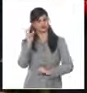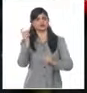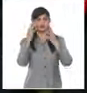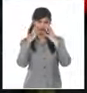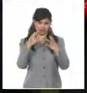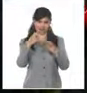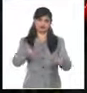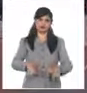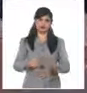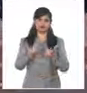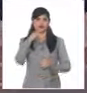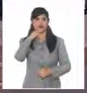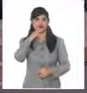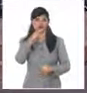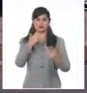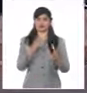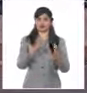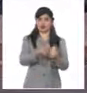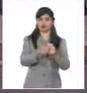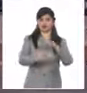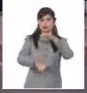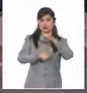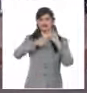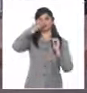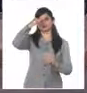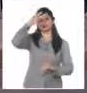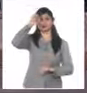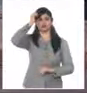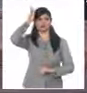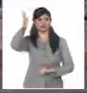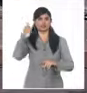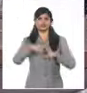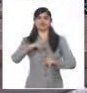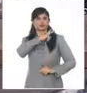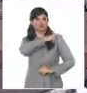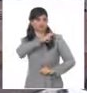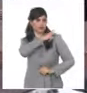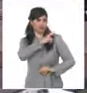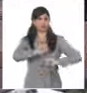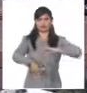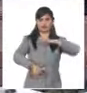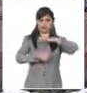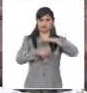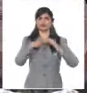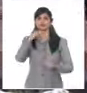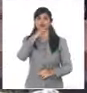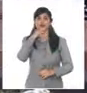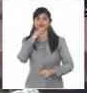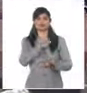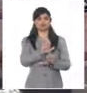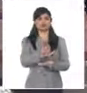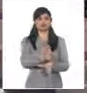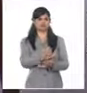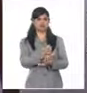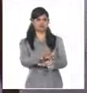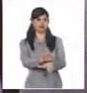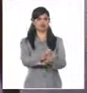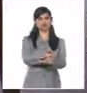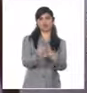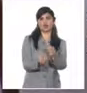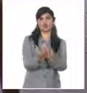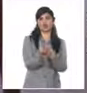militar junto al mandatario cubano y a otros jefes de estado el presidente ruso Vladimir Putin depositó una ofrenda floral en la